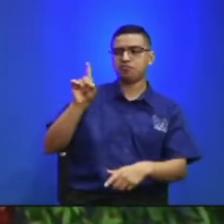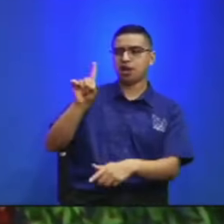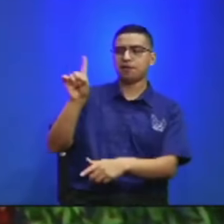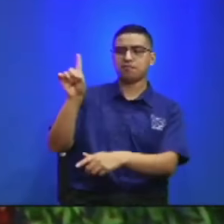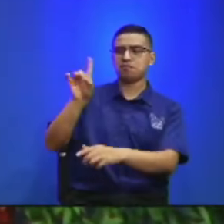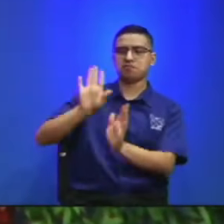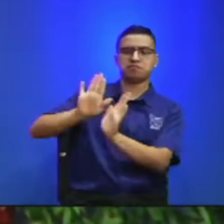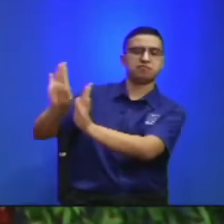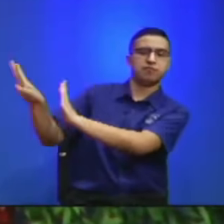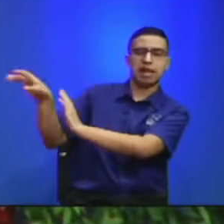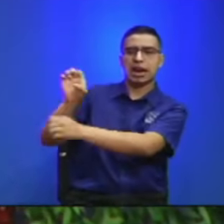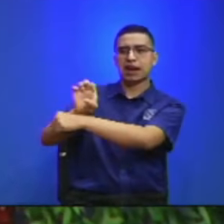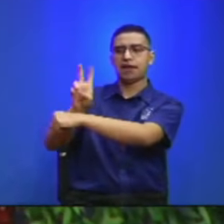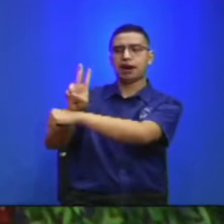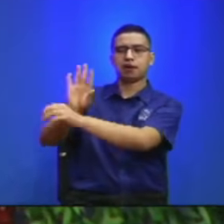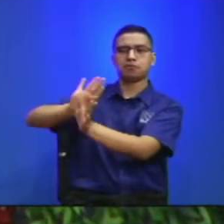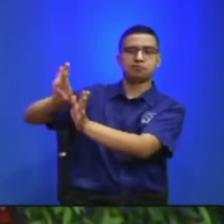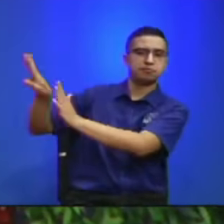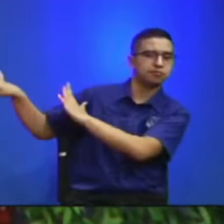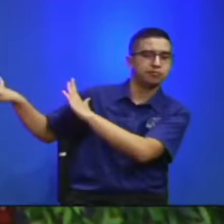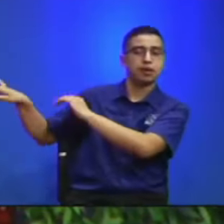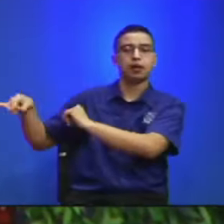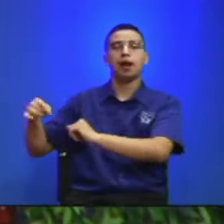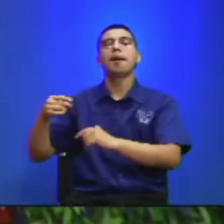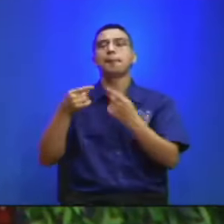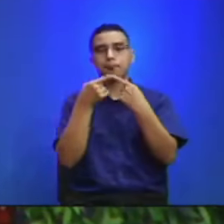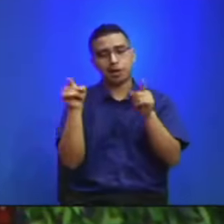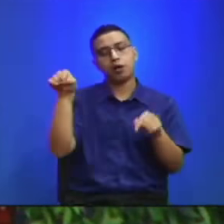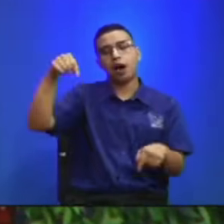yo evangelizando los familia dos y ellos evangelizando